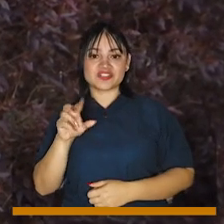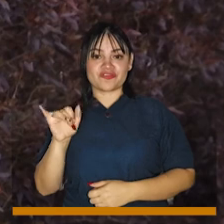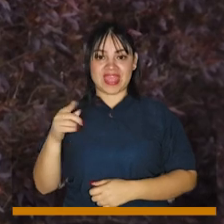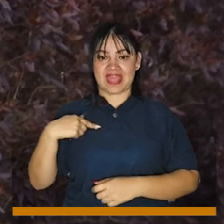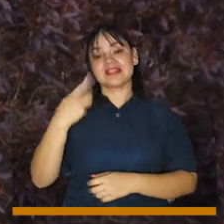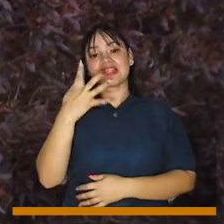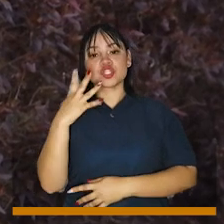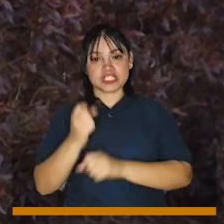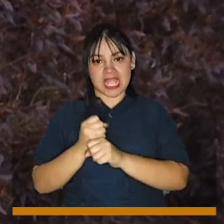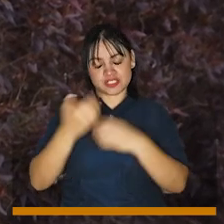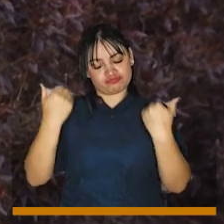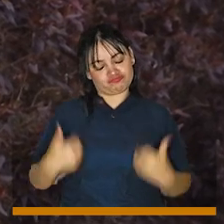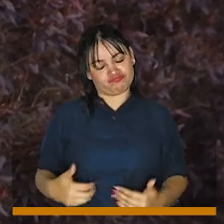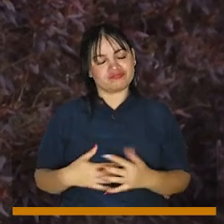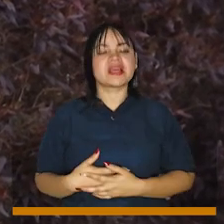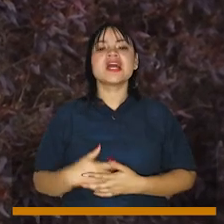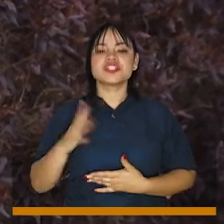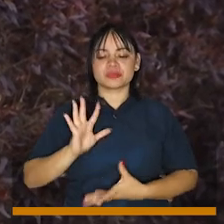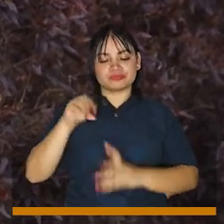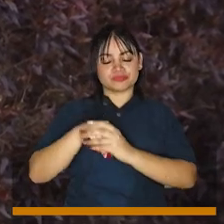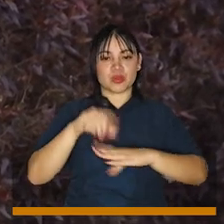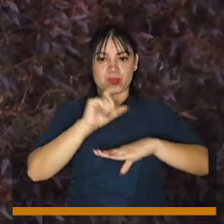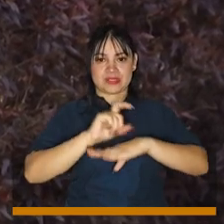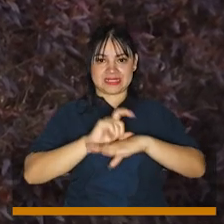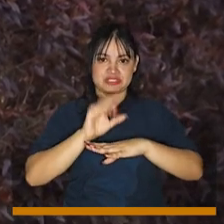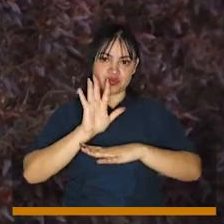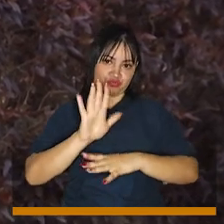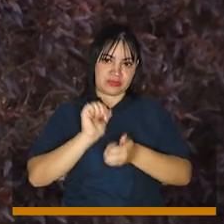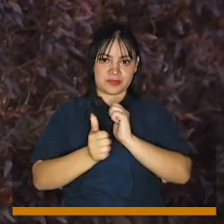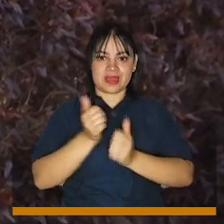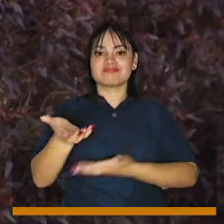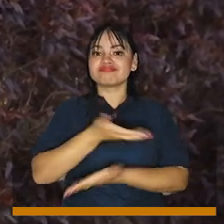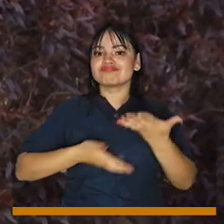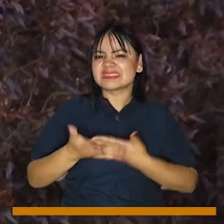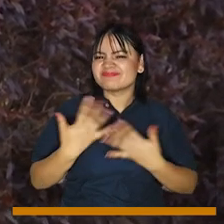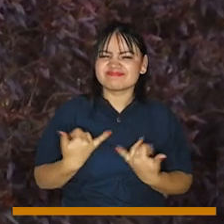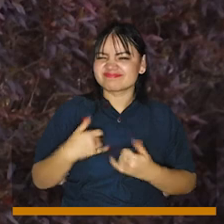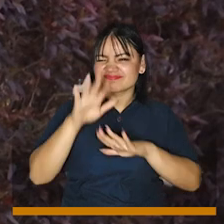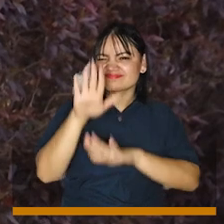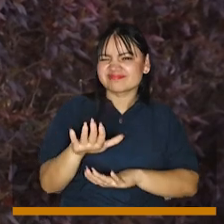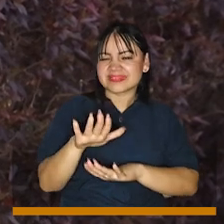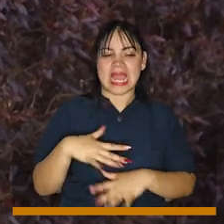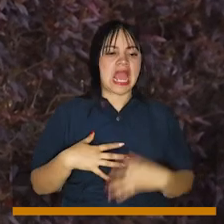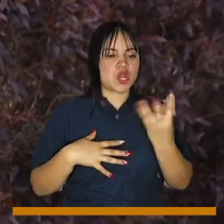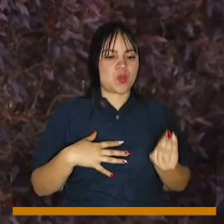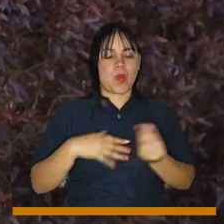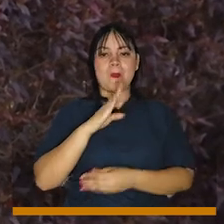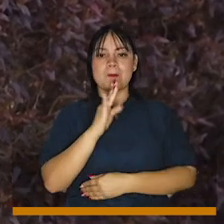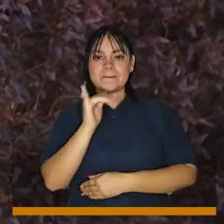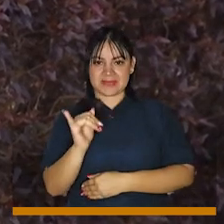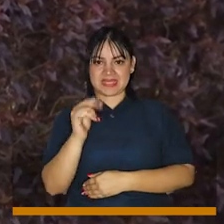Hincapié, tengo 14 años, hago parte de Corporación Deportiva Compartir y voy a representar al equipo